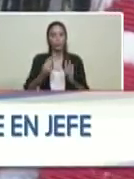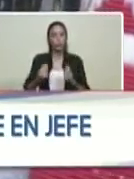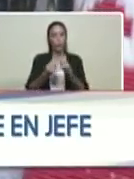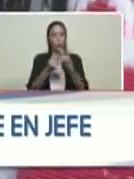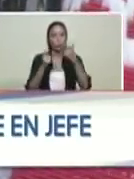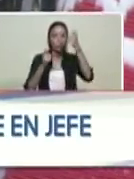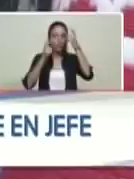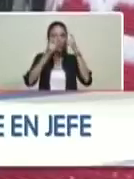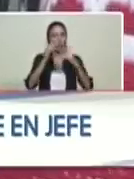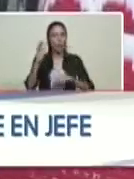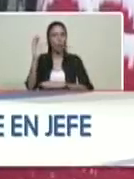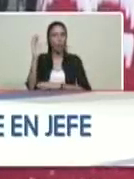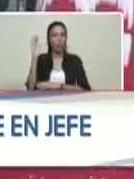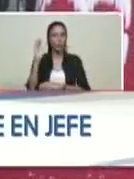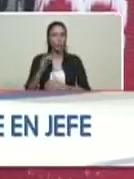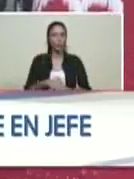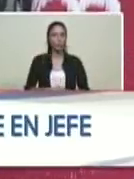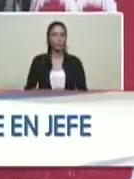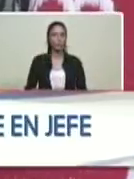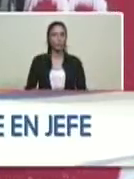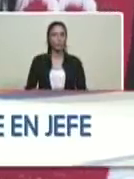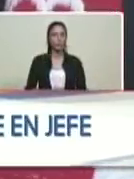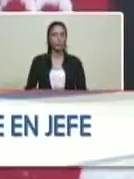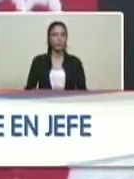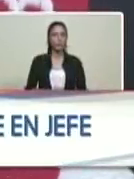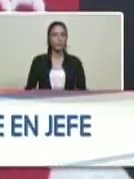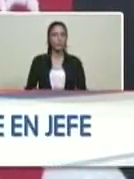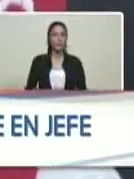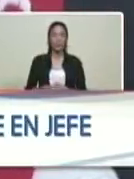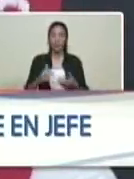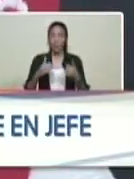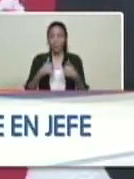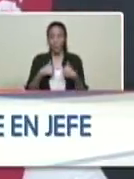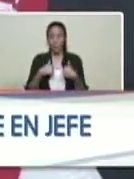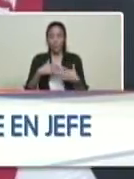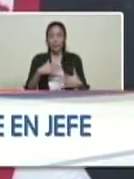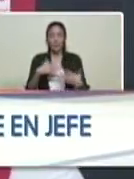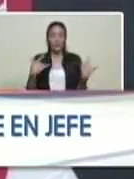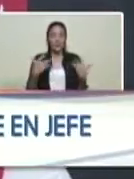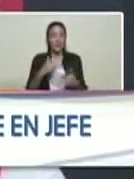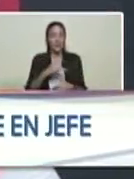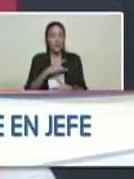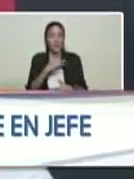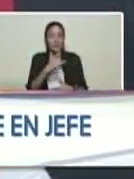acto de juramento me ha conmovido se lo digo